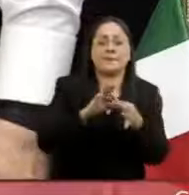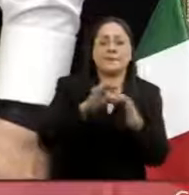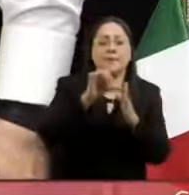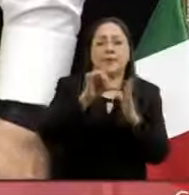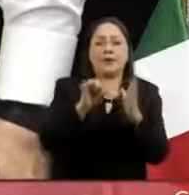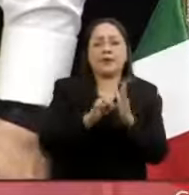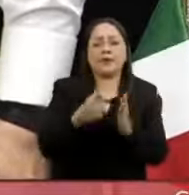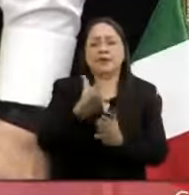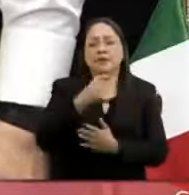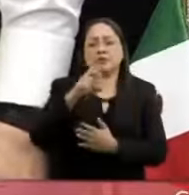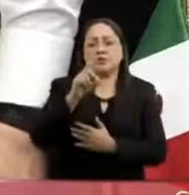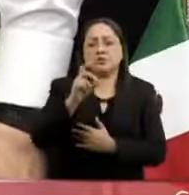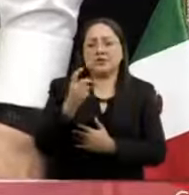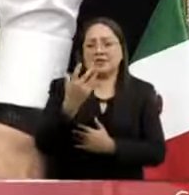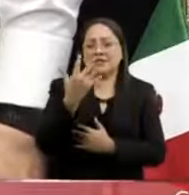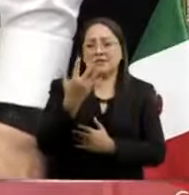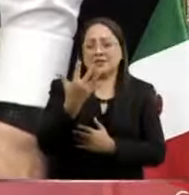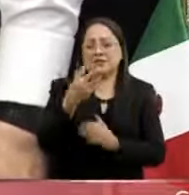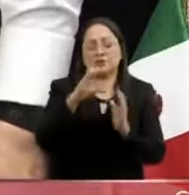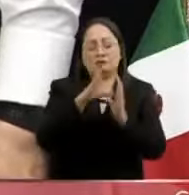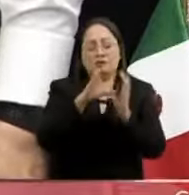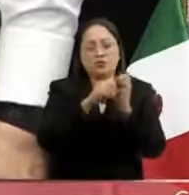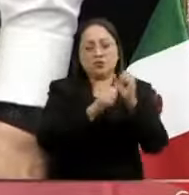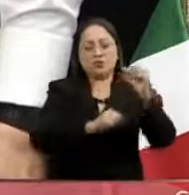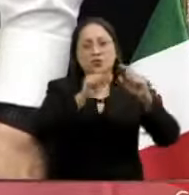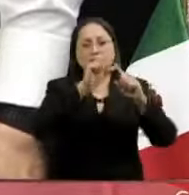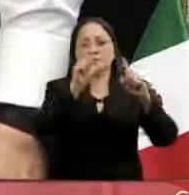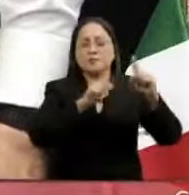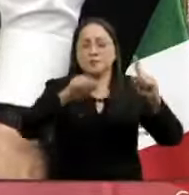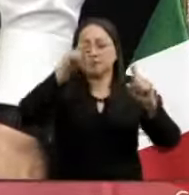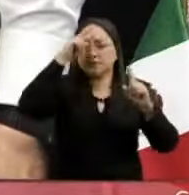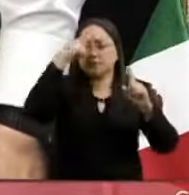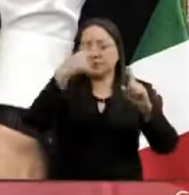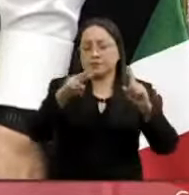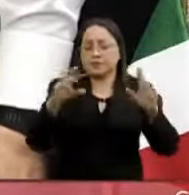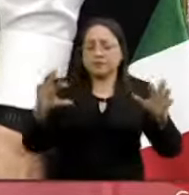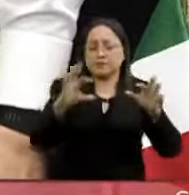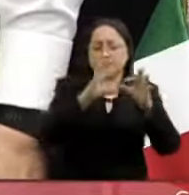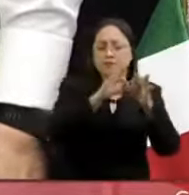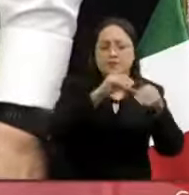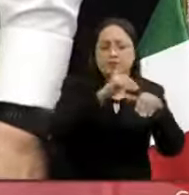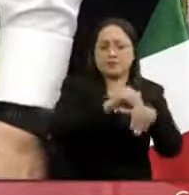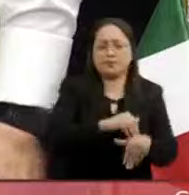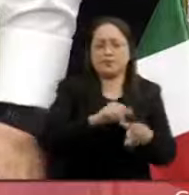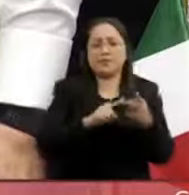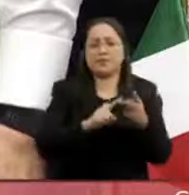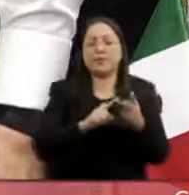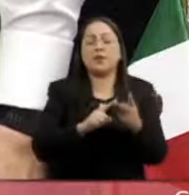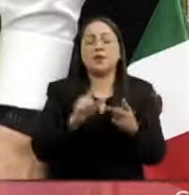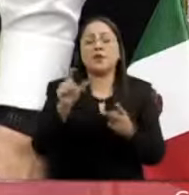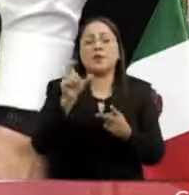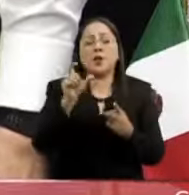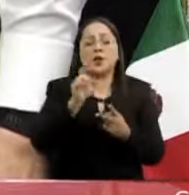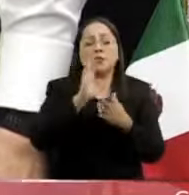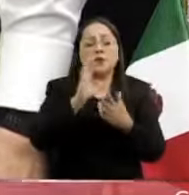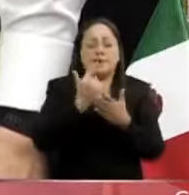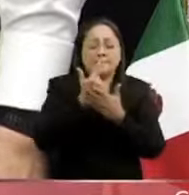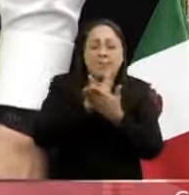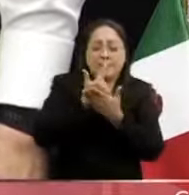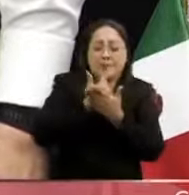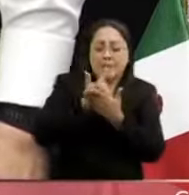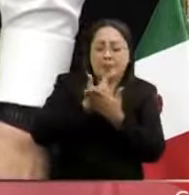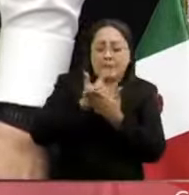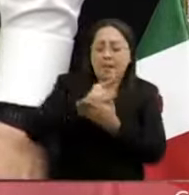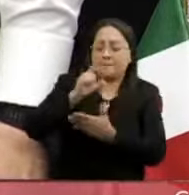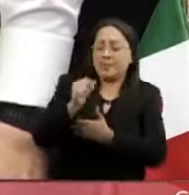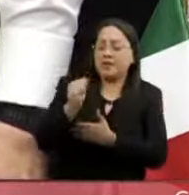artículo 135 de la Constitución Política de los Estados Unidos Mexicanos, y una vez computados los